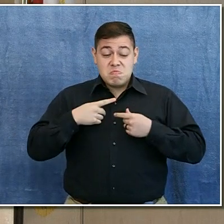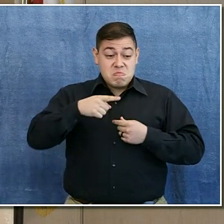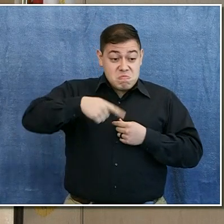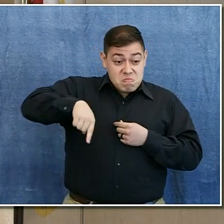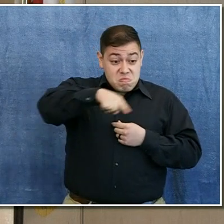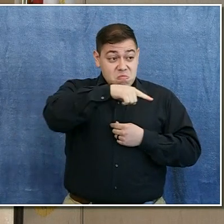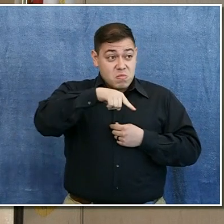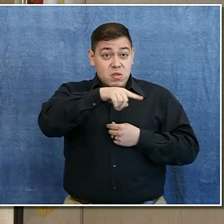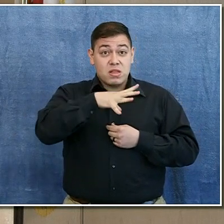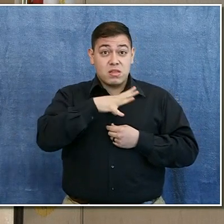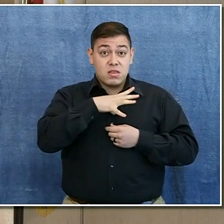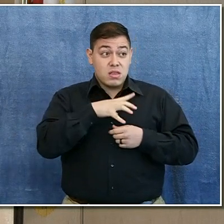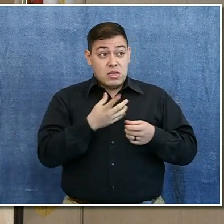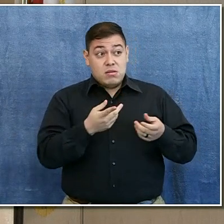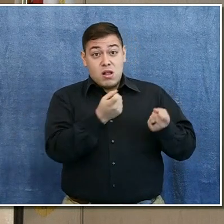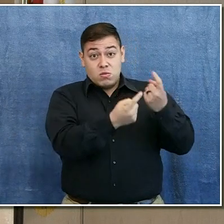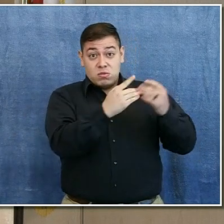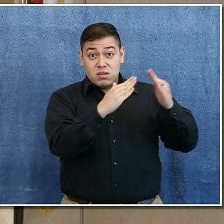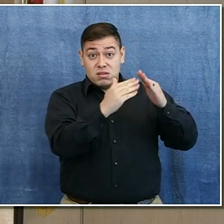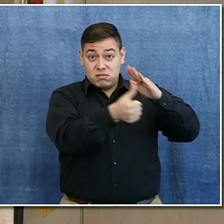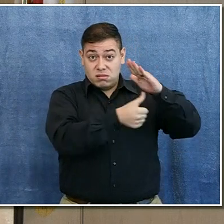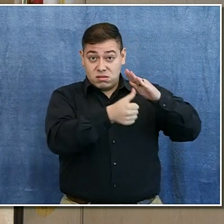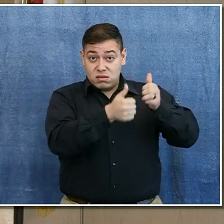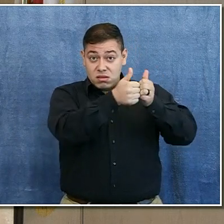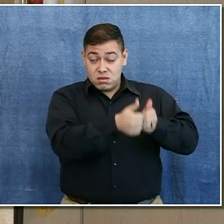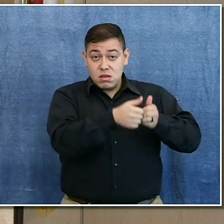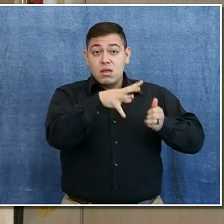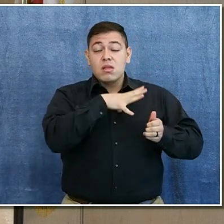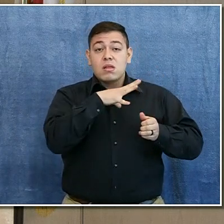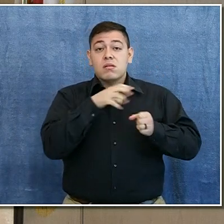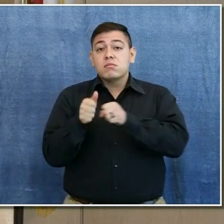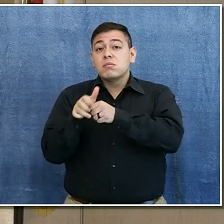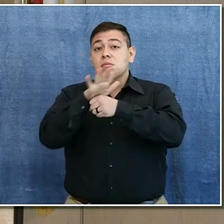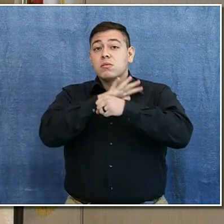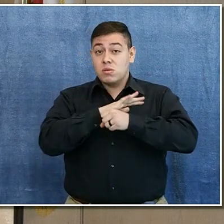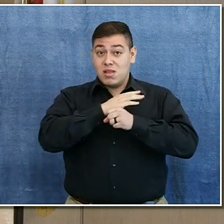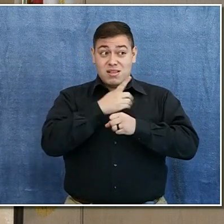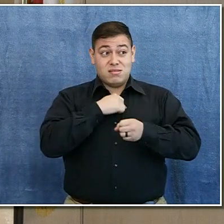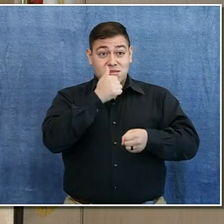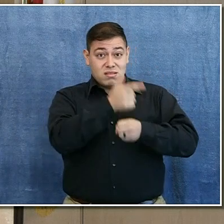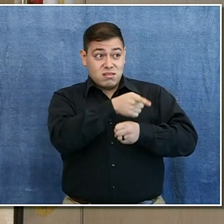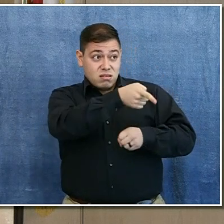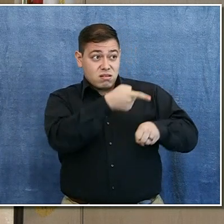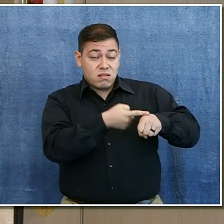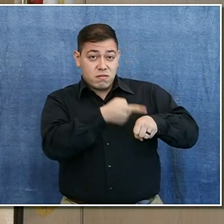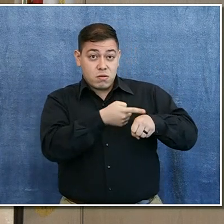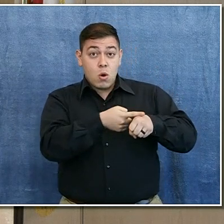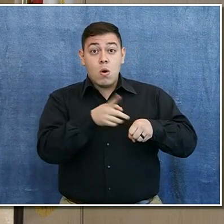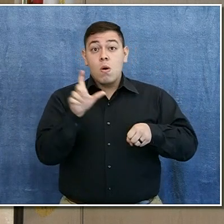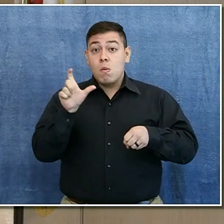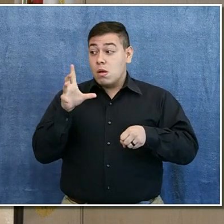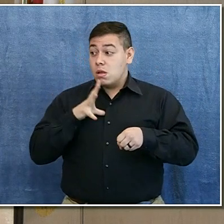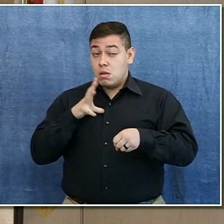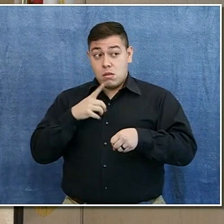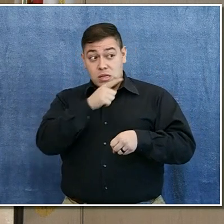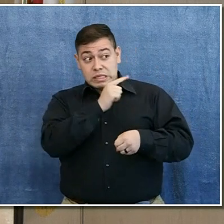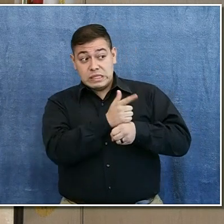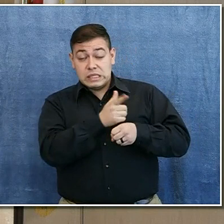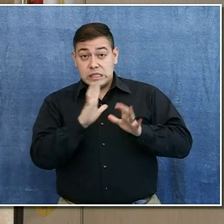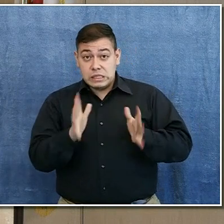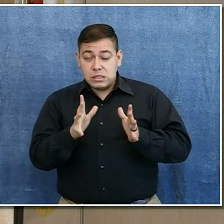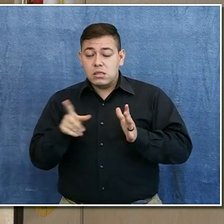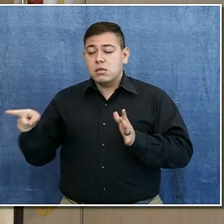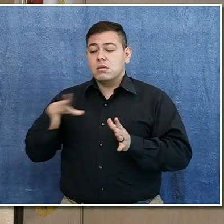de cuarentena con individuos que hayan recibido resultados positivos de COVID-19. Al confirmarse un caso positivo,